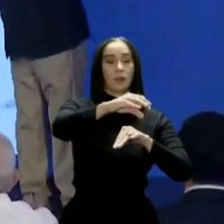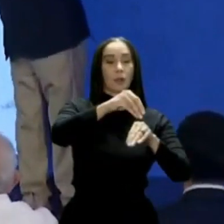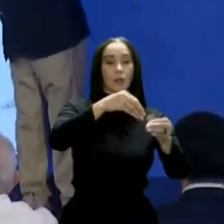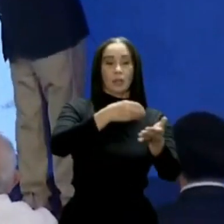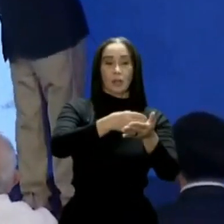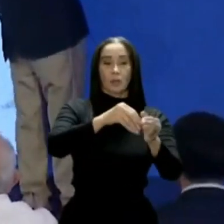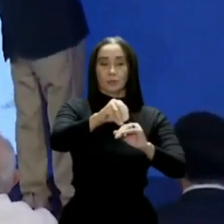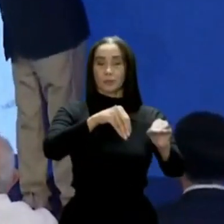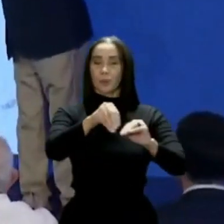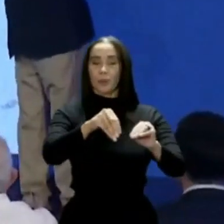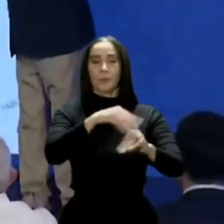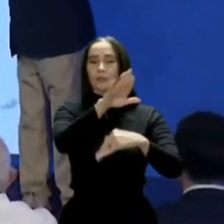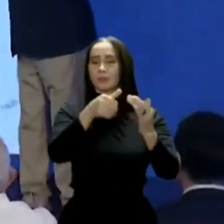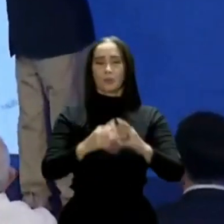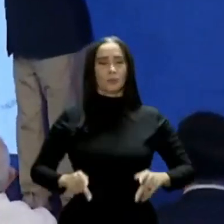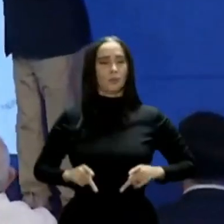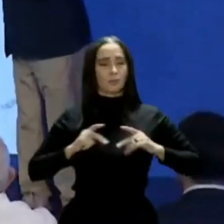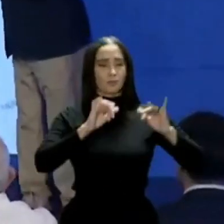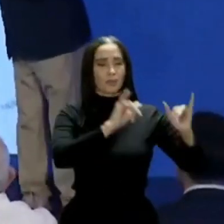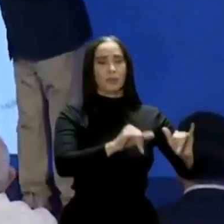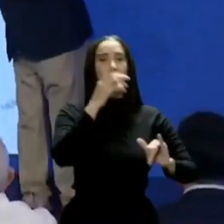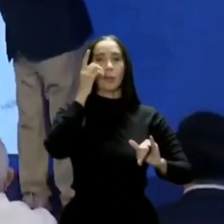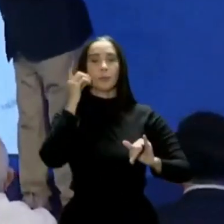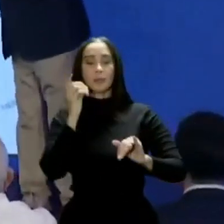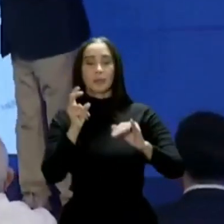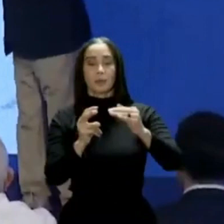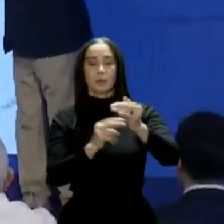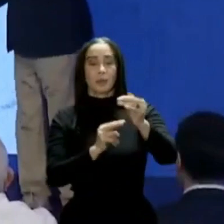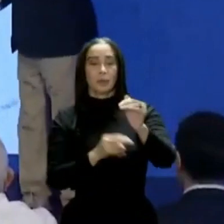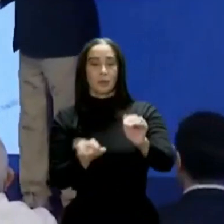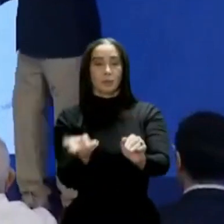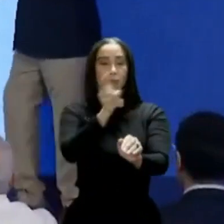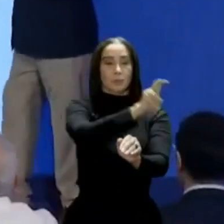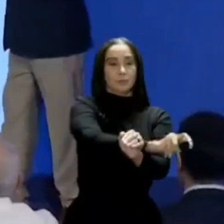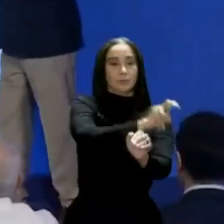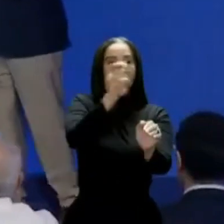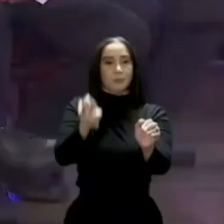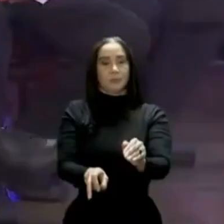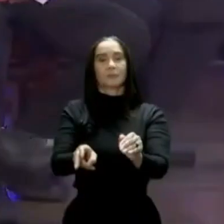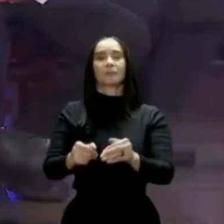compradores y todos los habitantes de Haití dominicanos que cruzan de un país a otro.